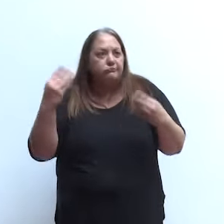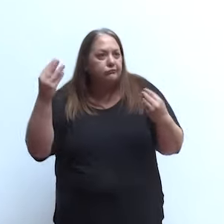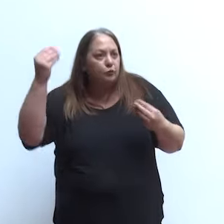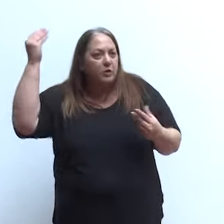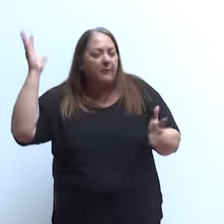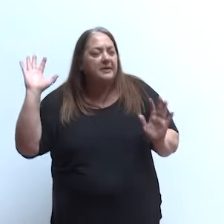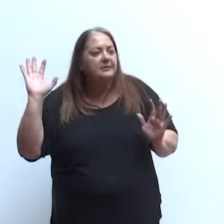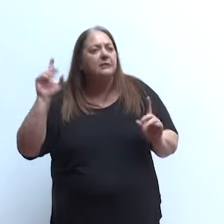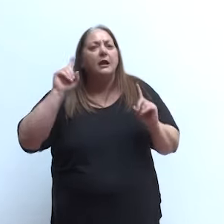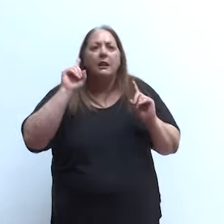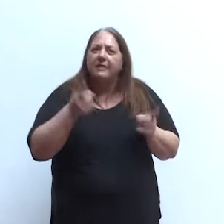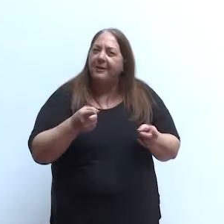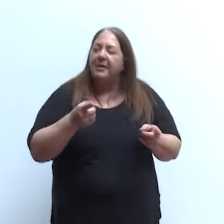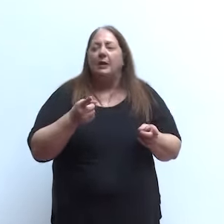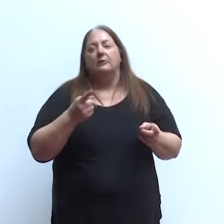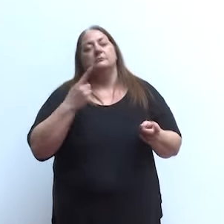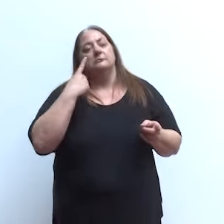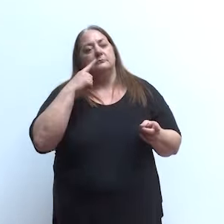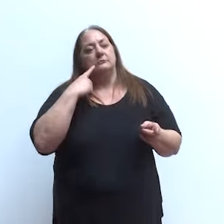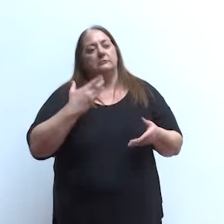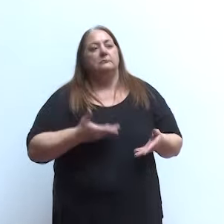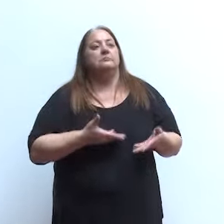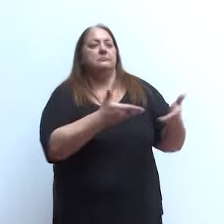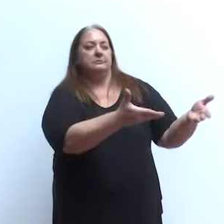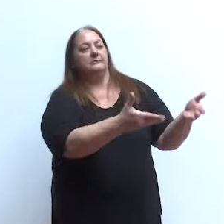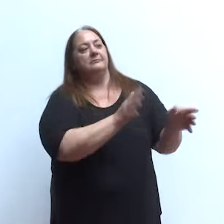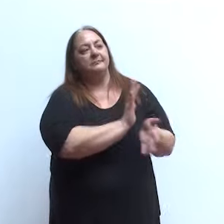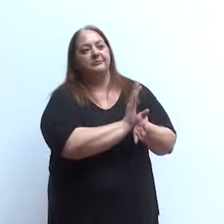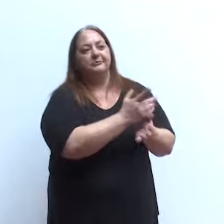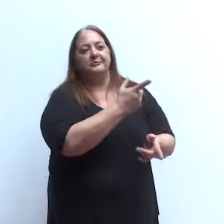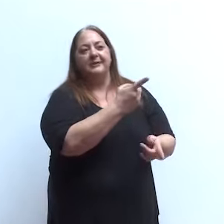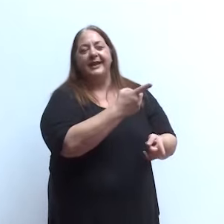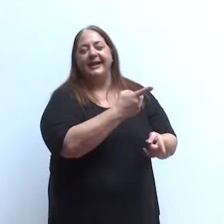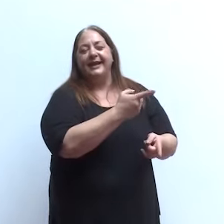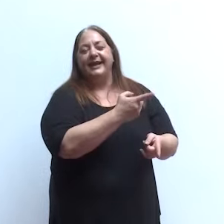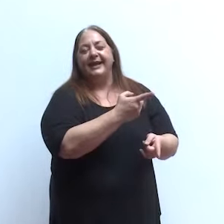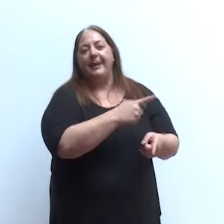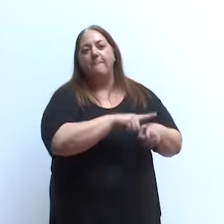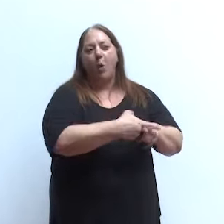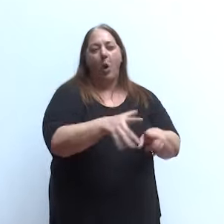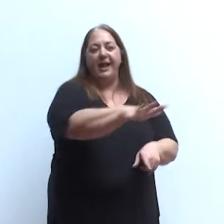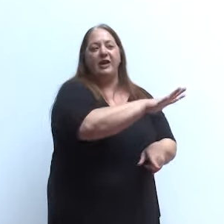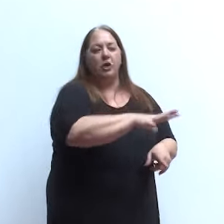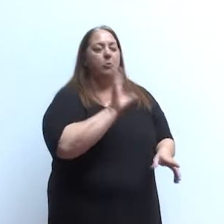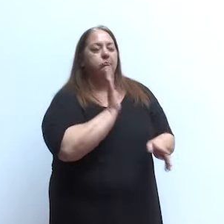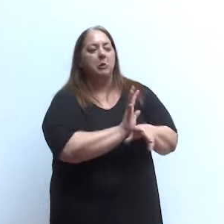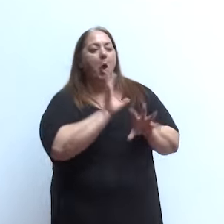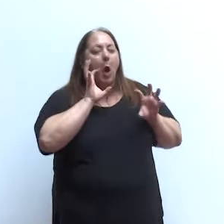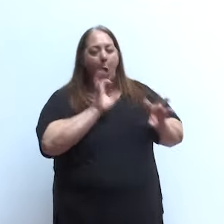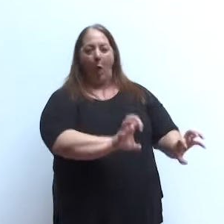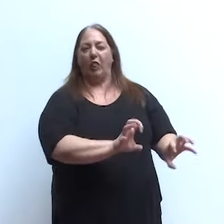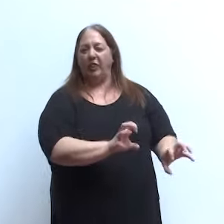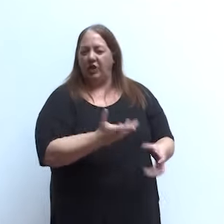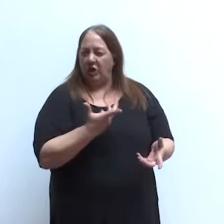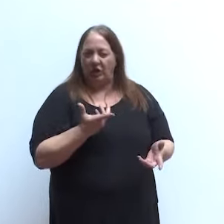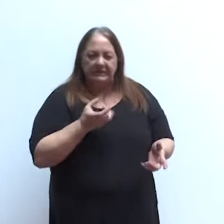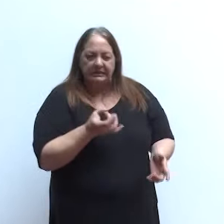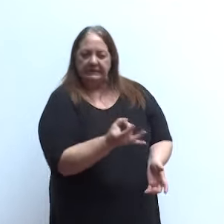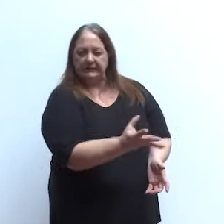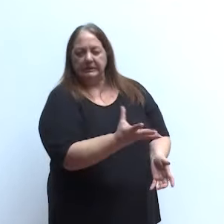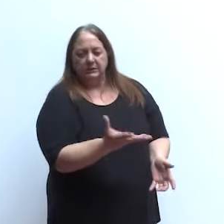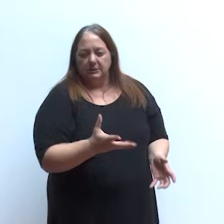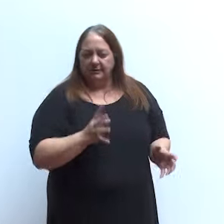pasarle factura a la diligencia no y hacerlo apasionadamente hacerlo con odio hacerlo con rabia hacerlo con resentimiento